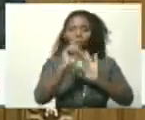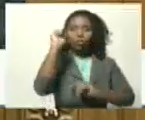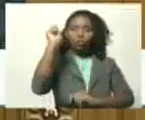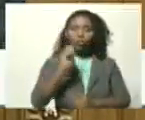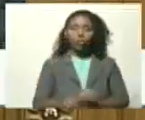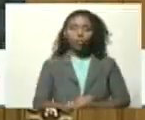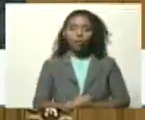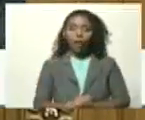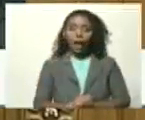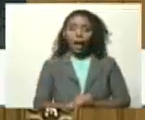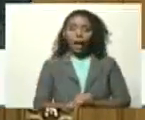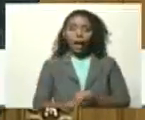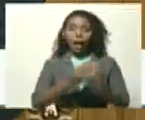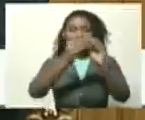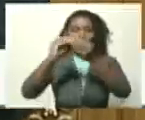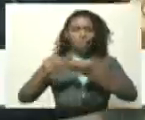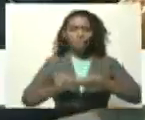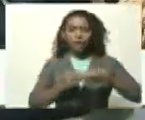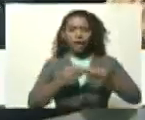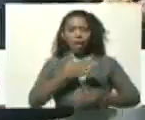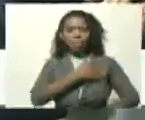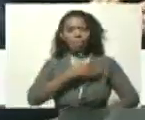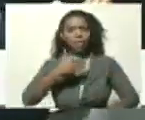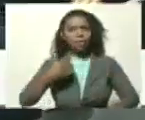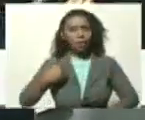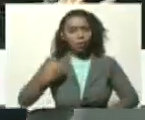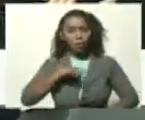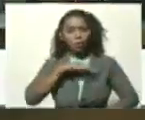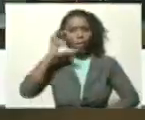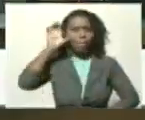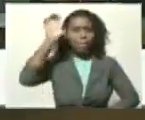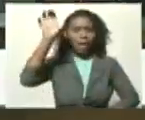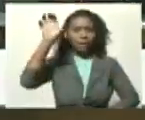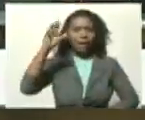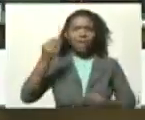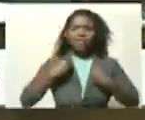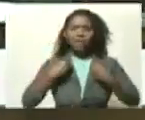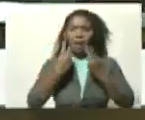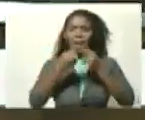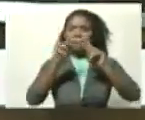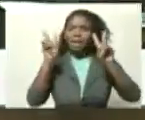Es la reafirmación del deseo de nuestra patria de vivir en paz.